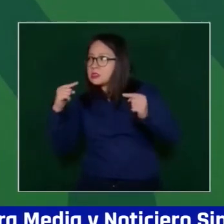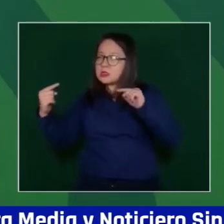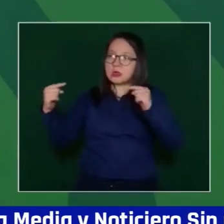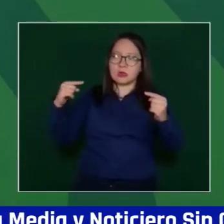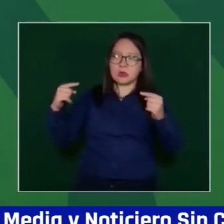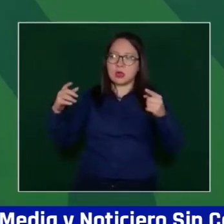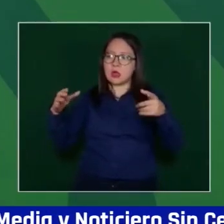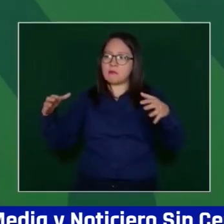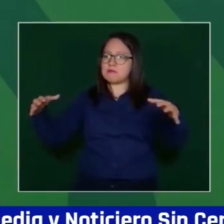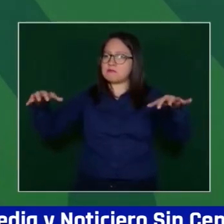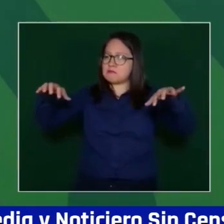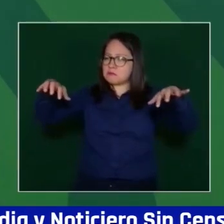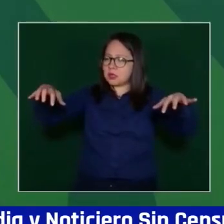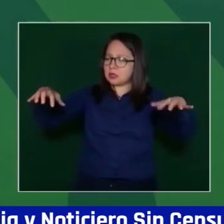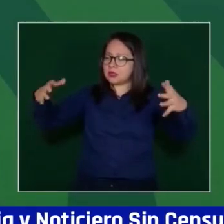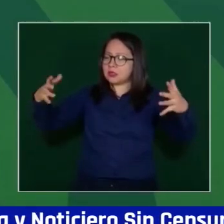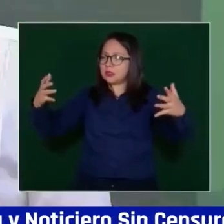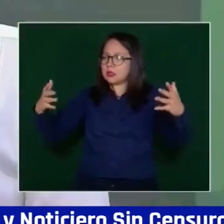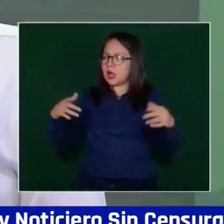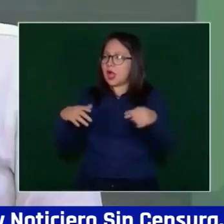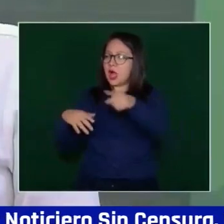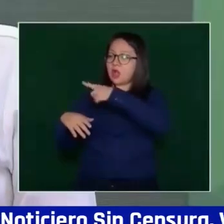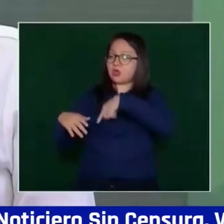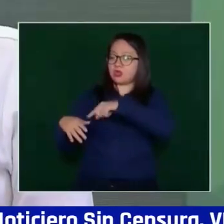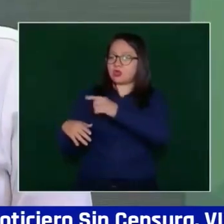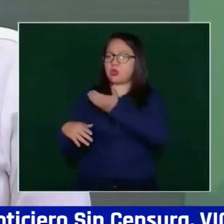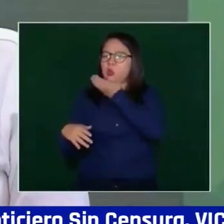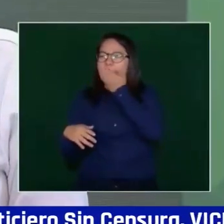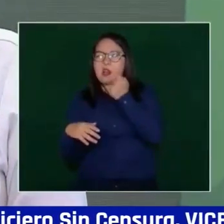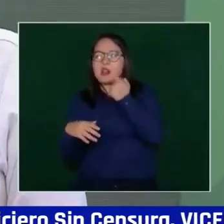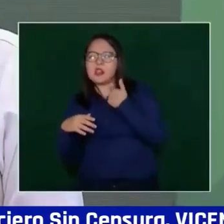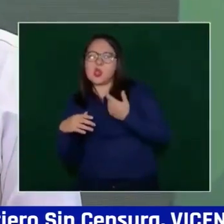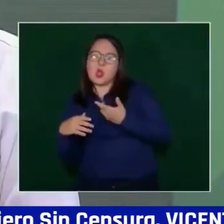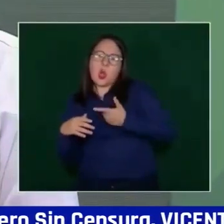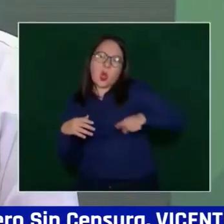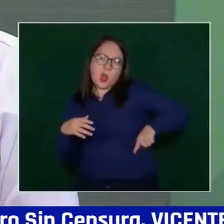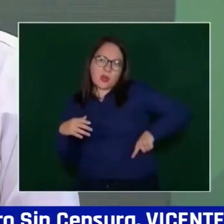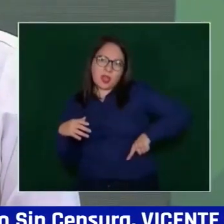nacionales y actuaron como traidores